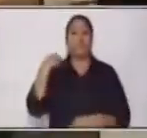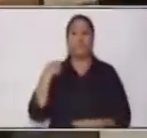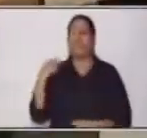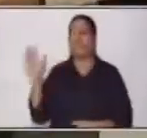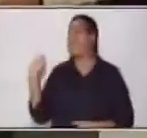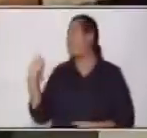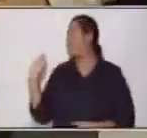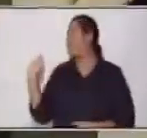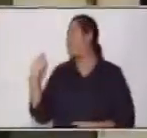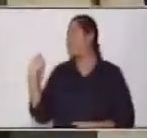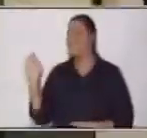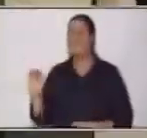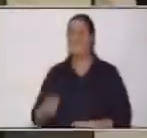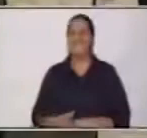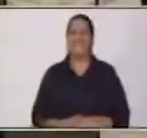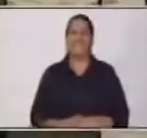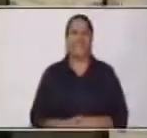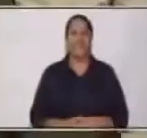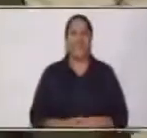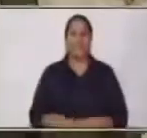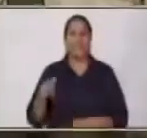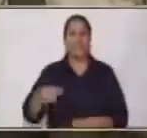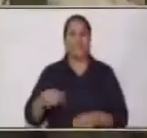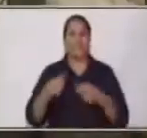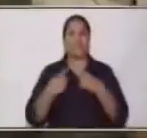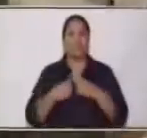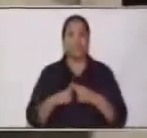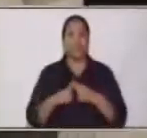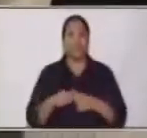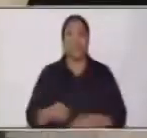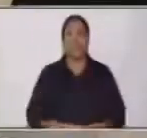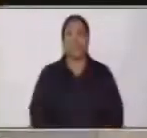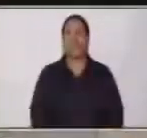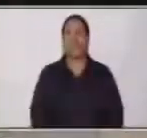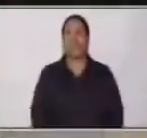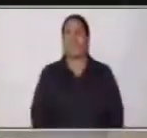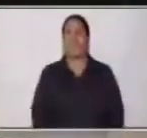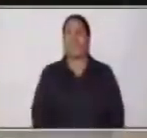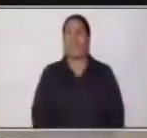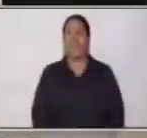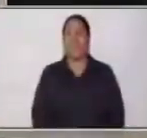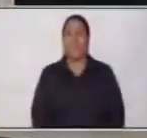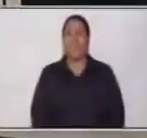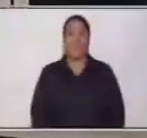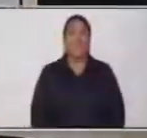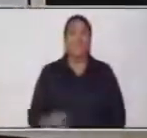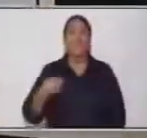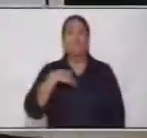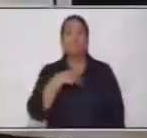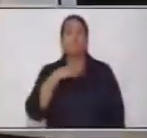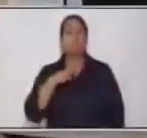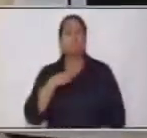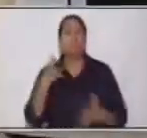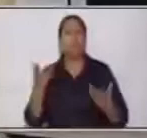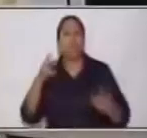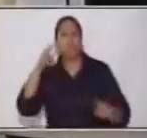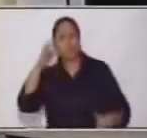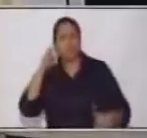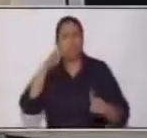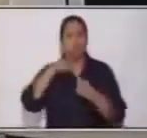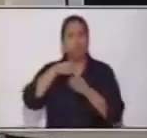Ruth. Vamos a iniciar. Bien, como siempre tenemos algunos retos para iniciar y